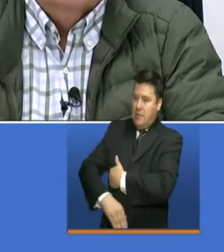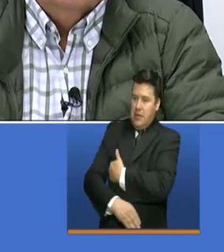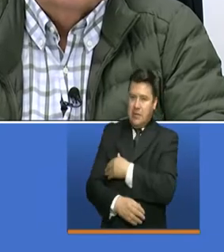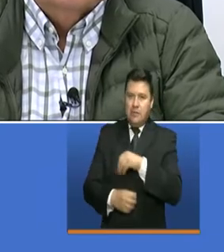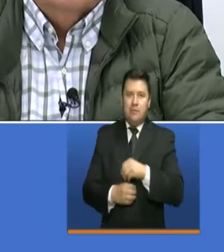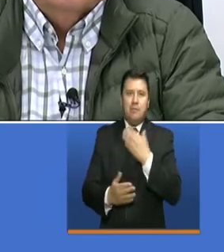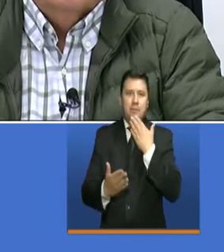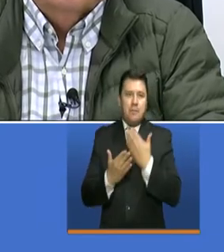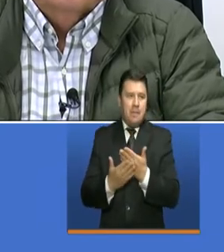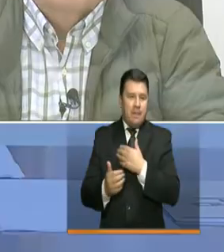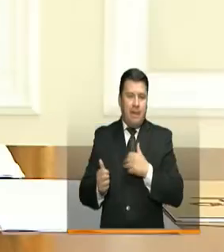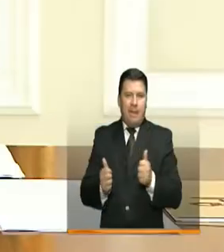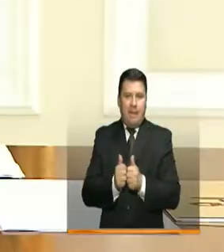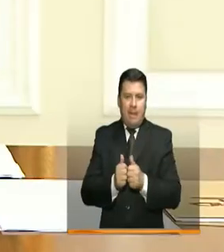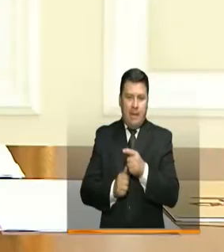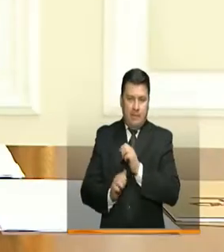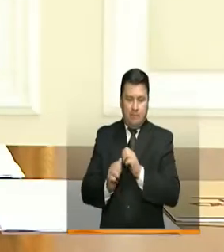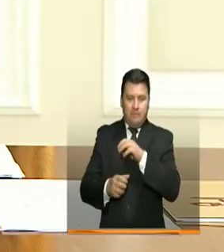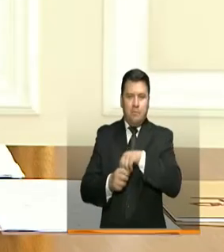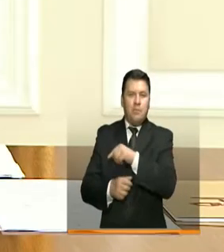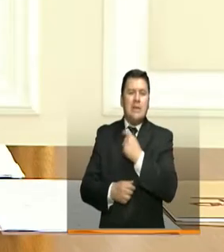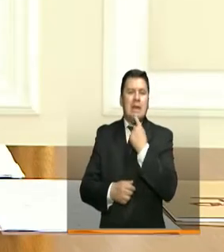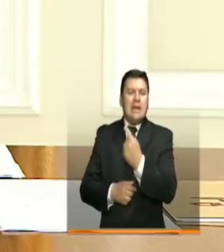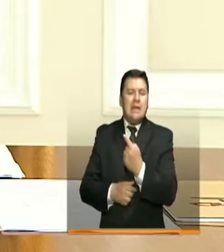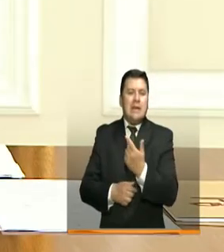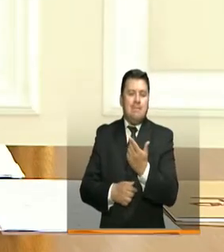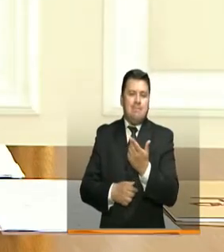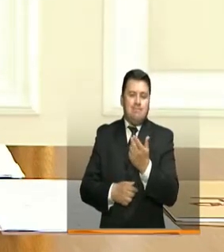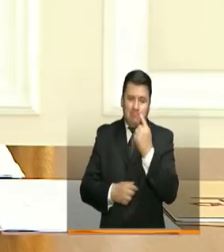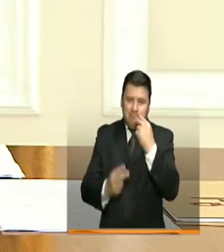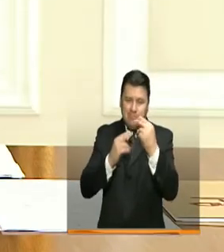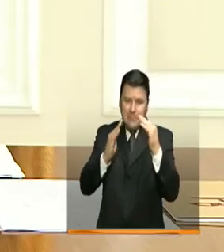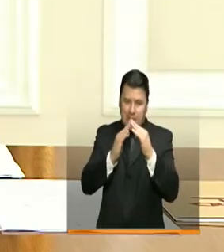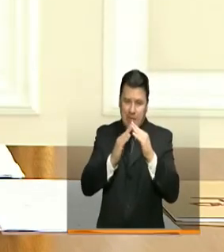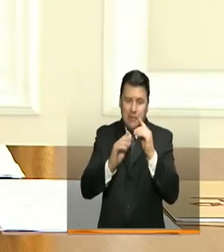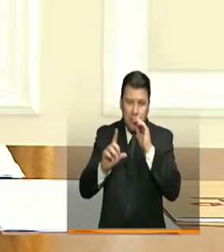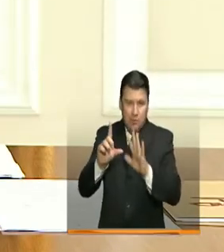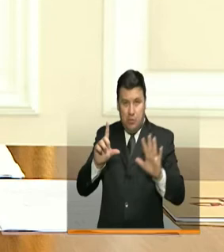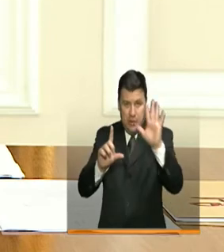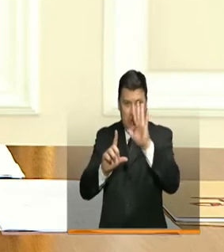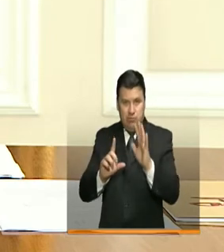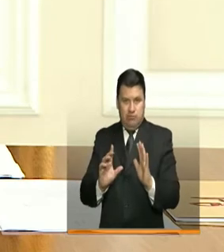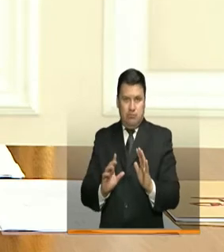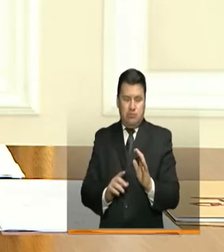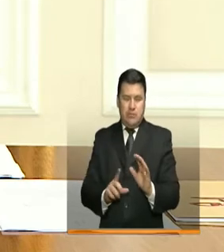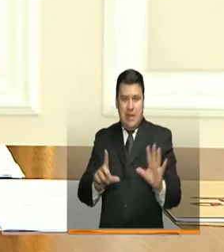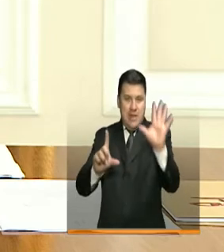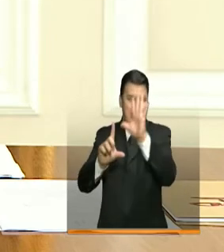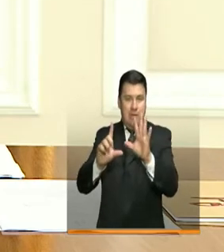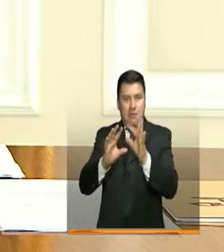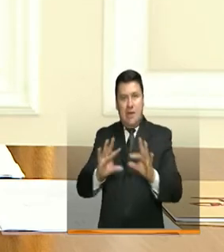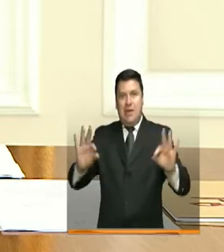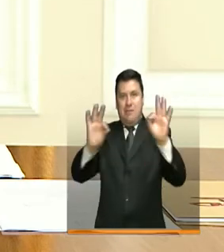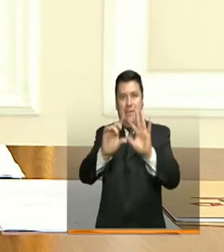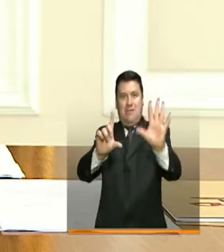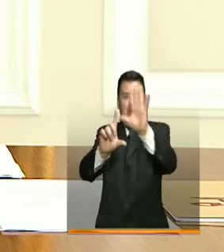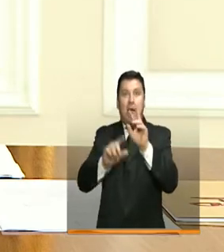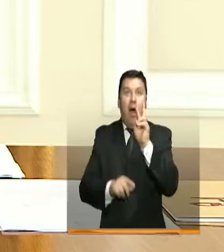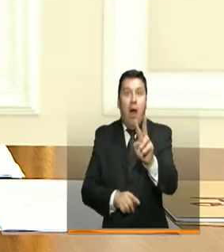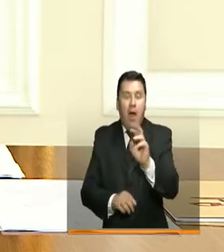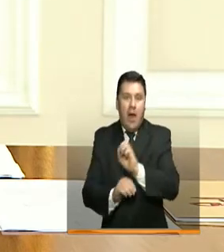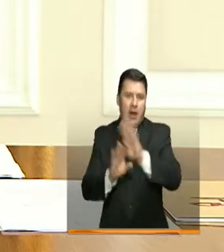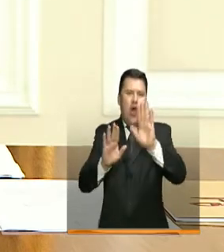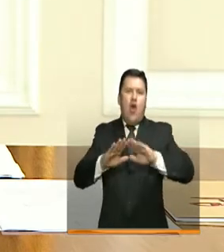a las personas que nos están acompañando en sus casas. Por eso también quiero que ustedes vean con imágenes, porque una imagen vale más que 1.000 palabras, cómo